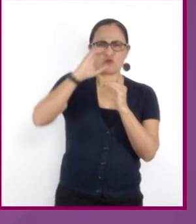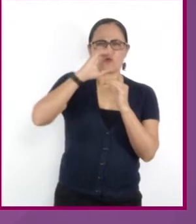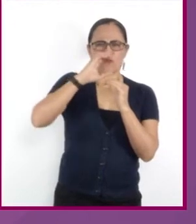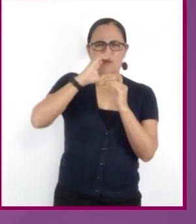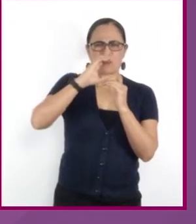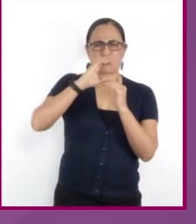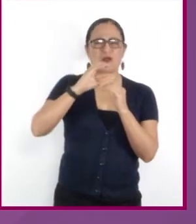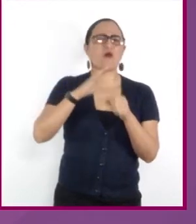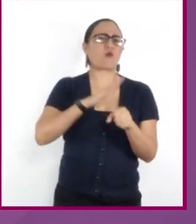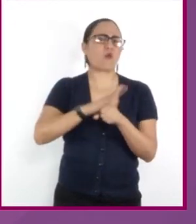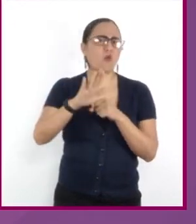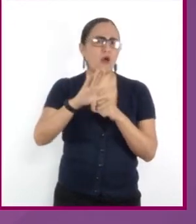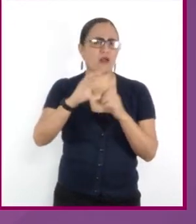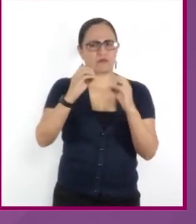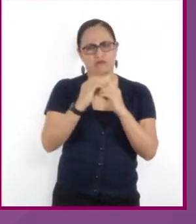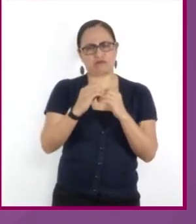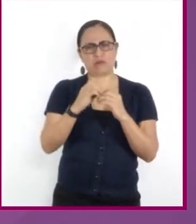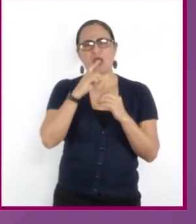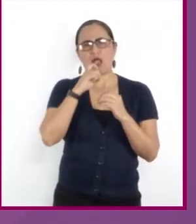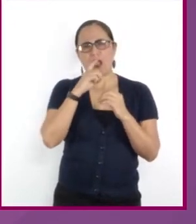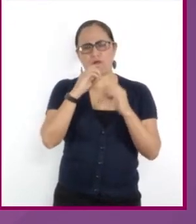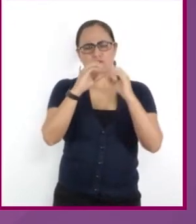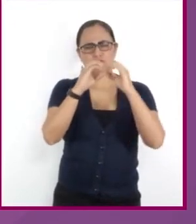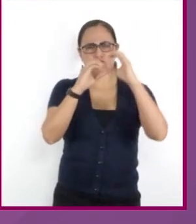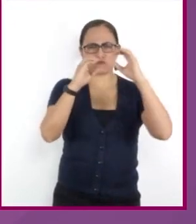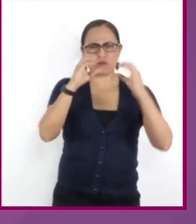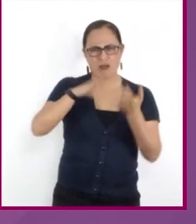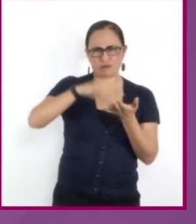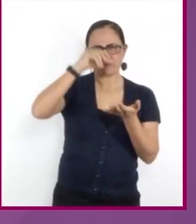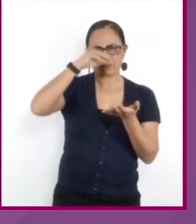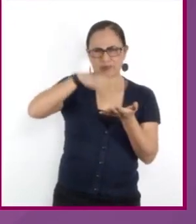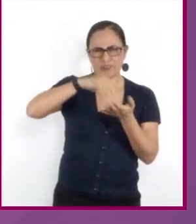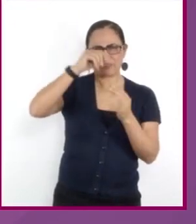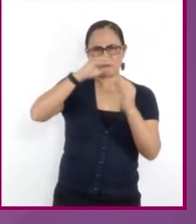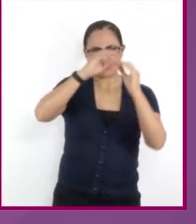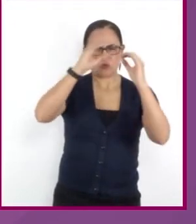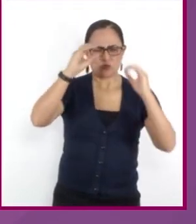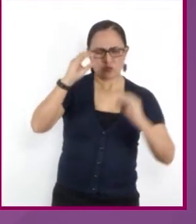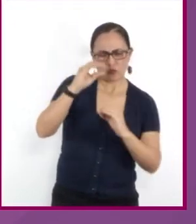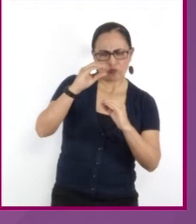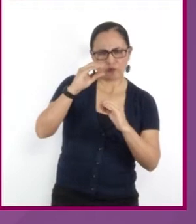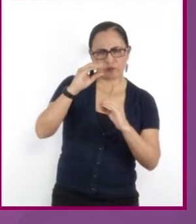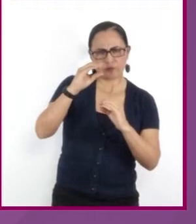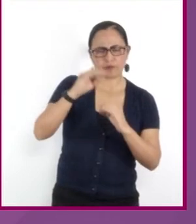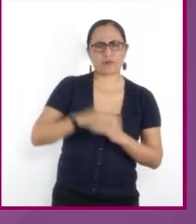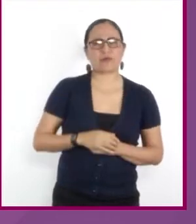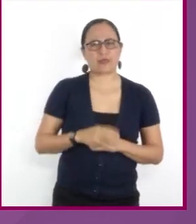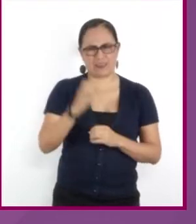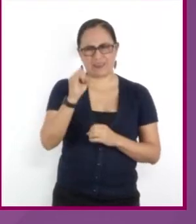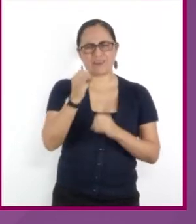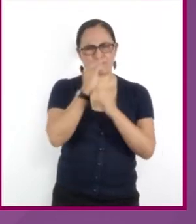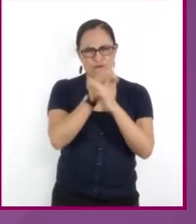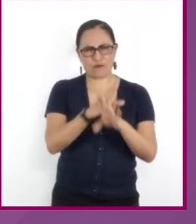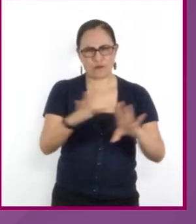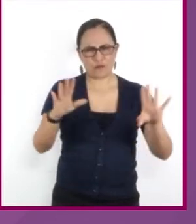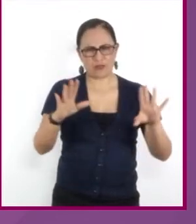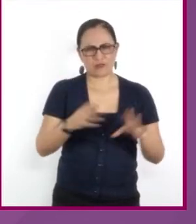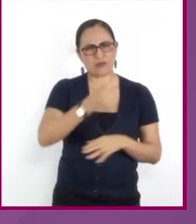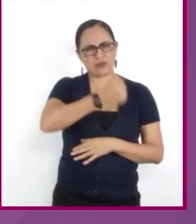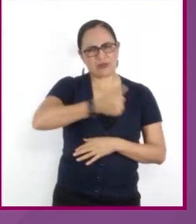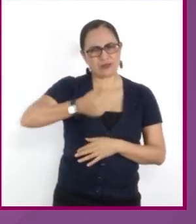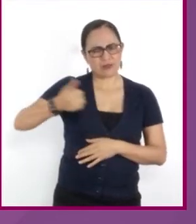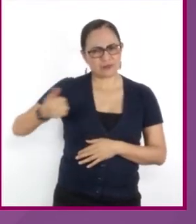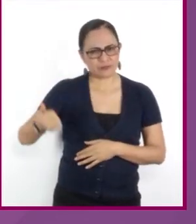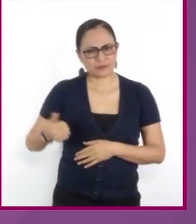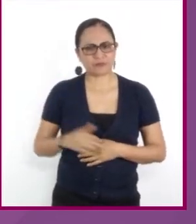probeta? ¿Qué líquido se encuentra en la parte más baja de la probeta? Con los datos de densidad de cada